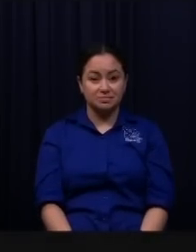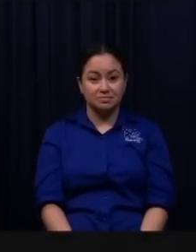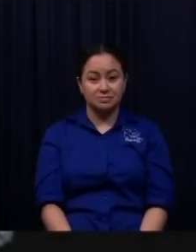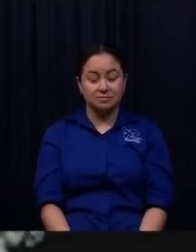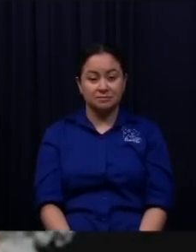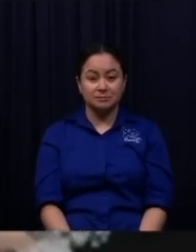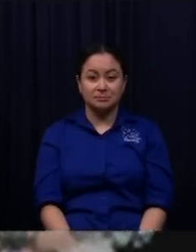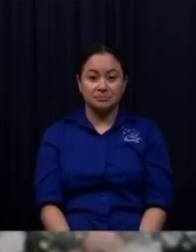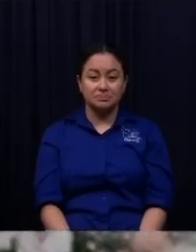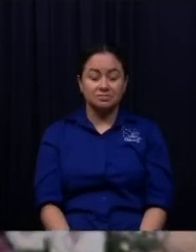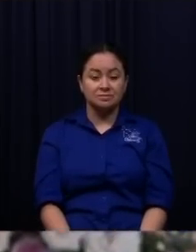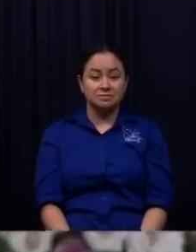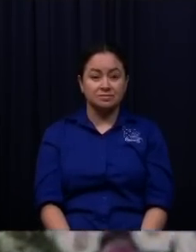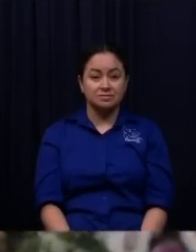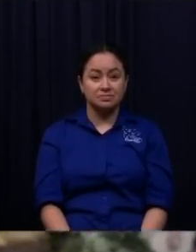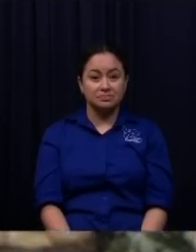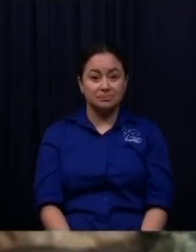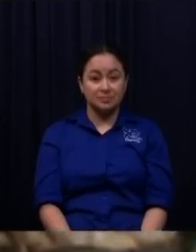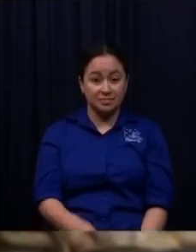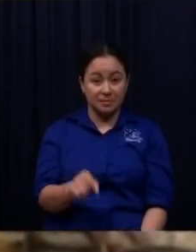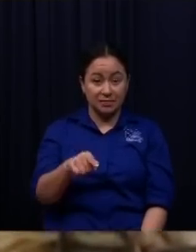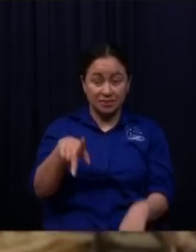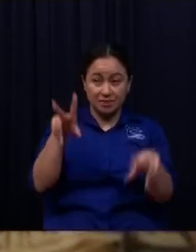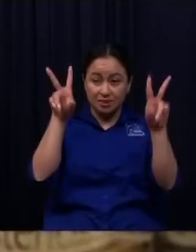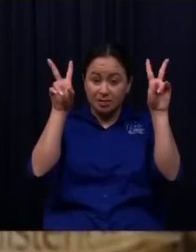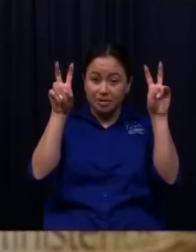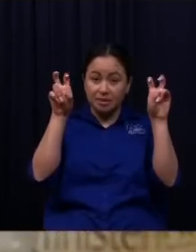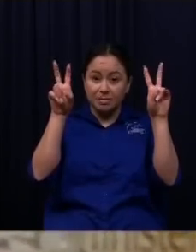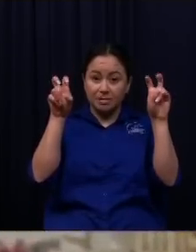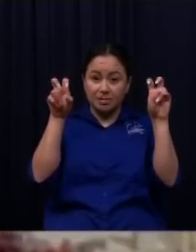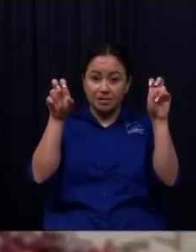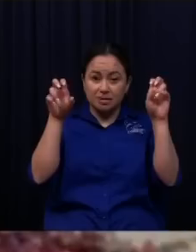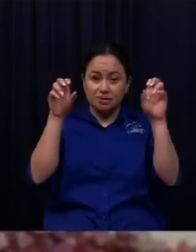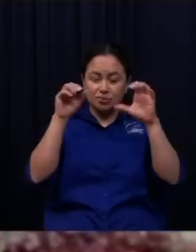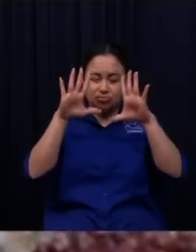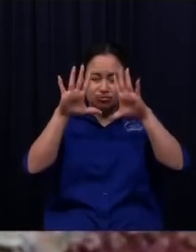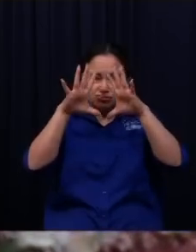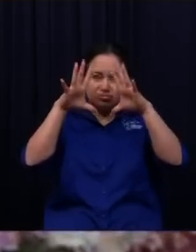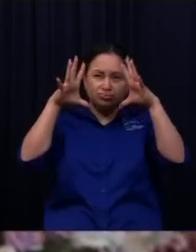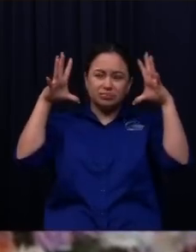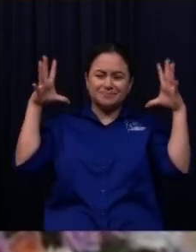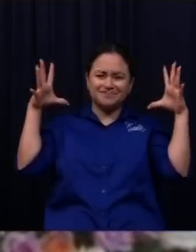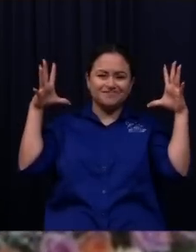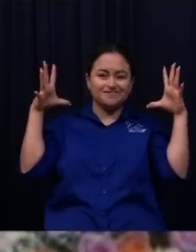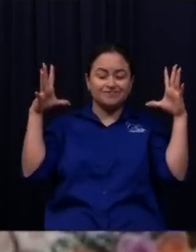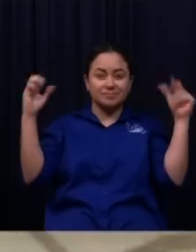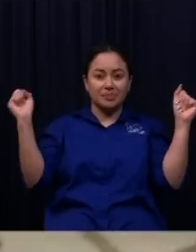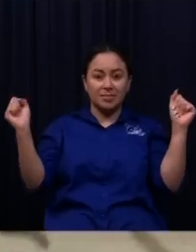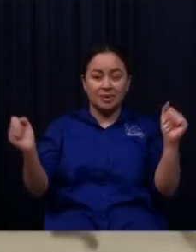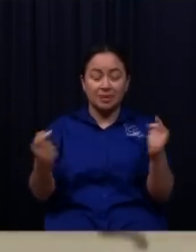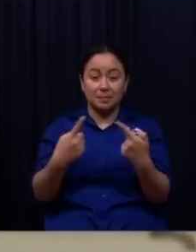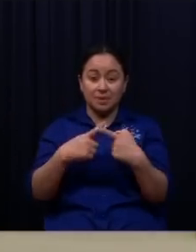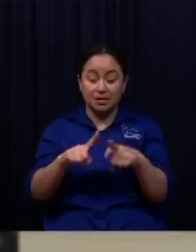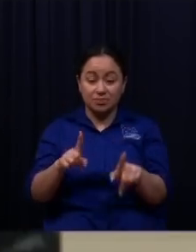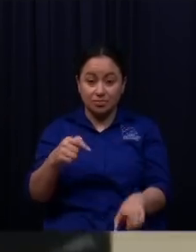es abundante y tentador para quedarnos ahí, pero quiero hablarle de la Santa Cena.